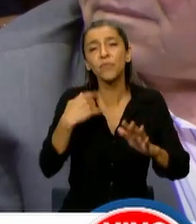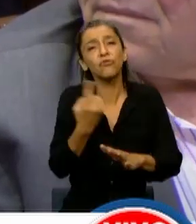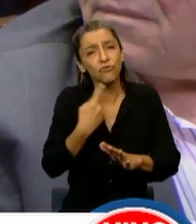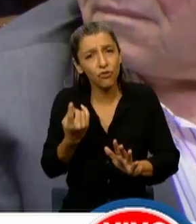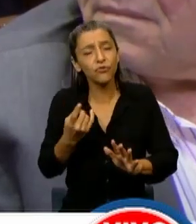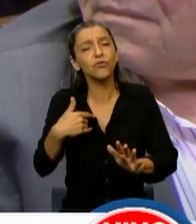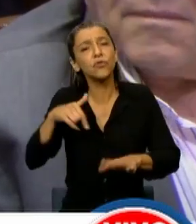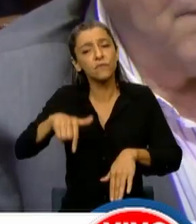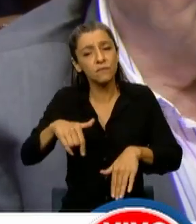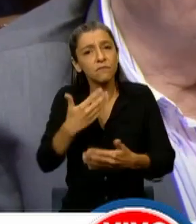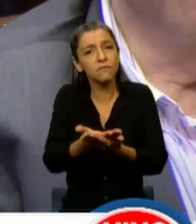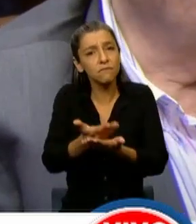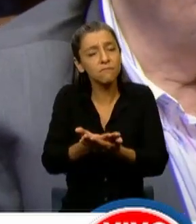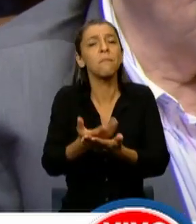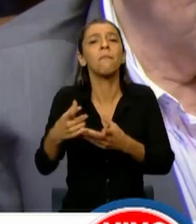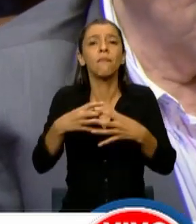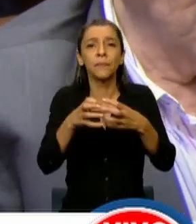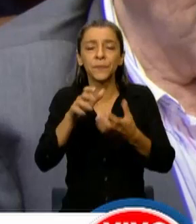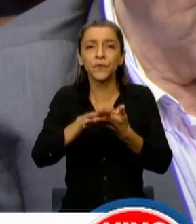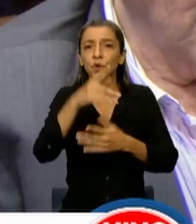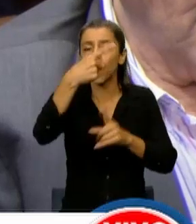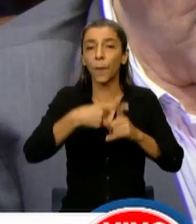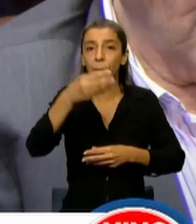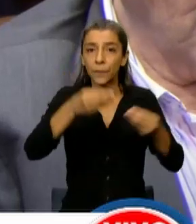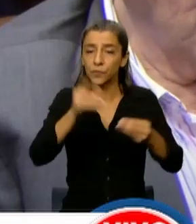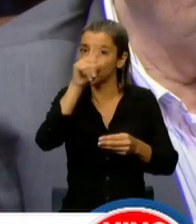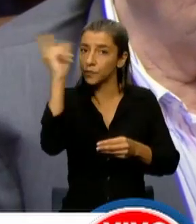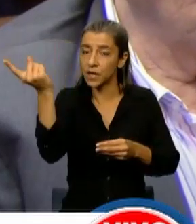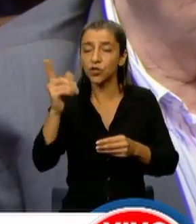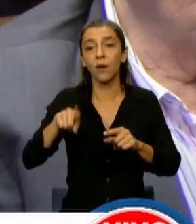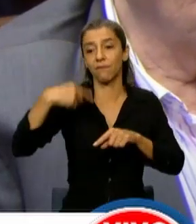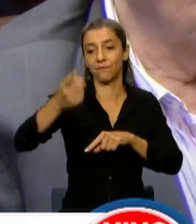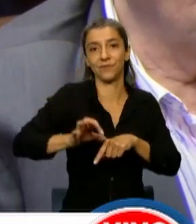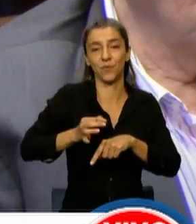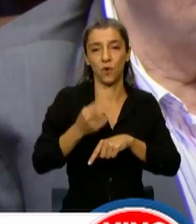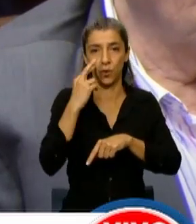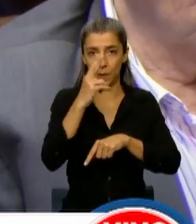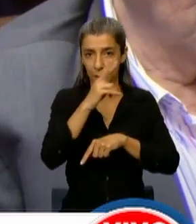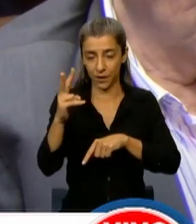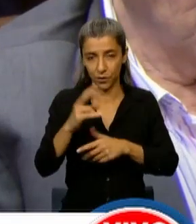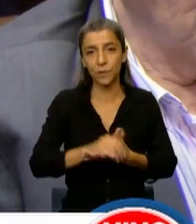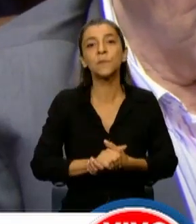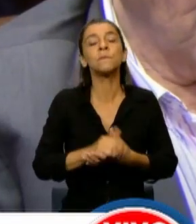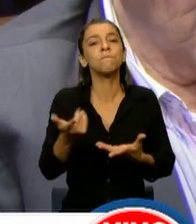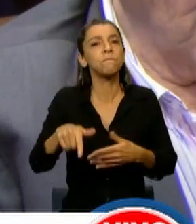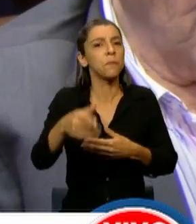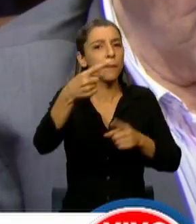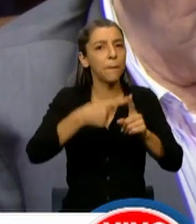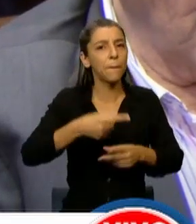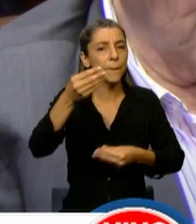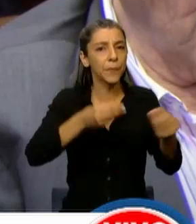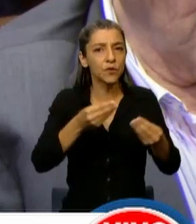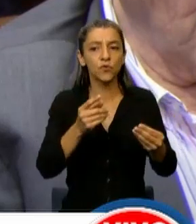plantear la discusión del presupuesto nacional para el año 2022. Presupuesto